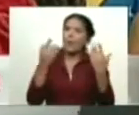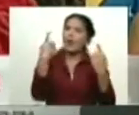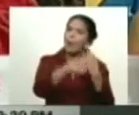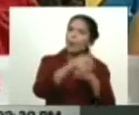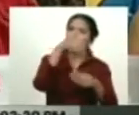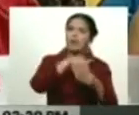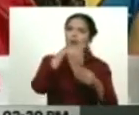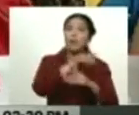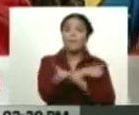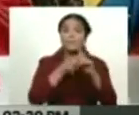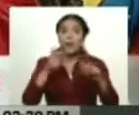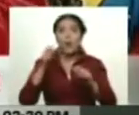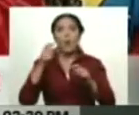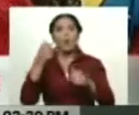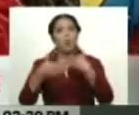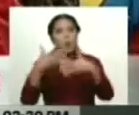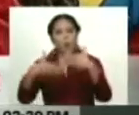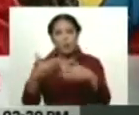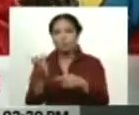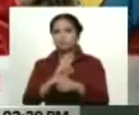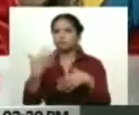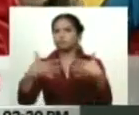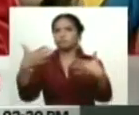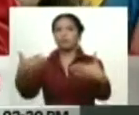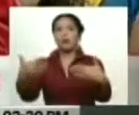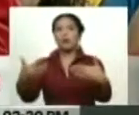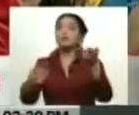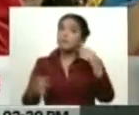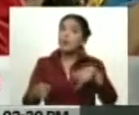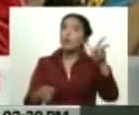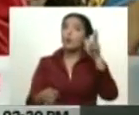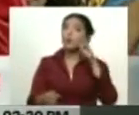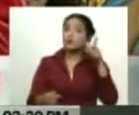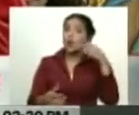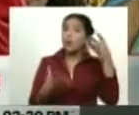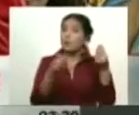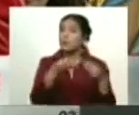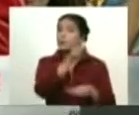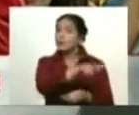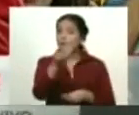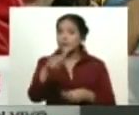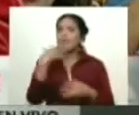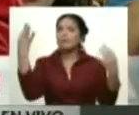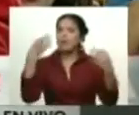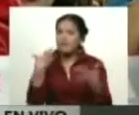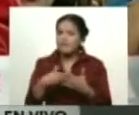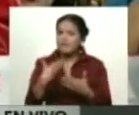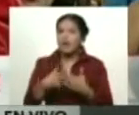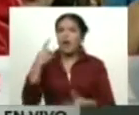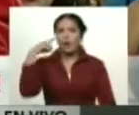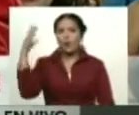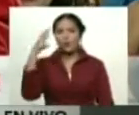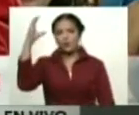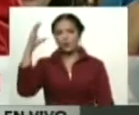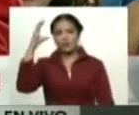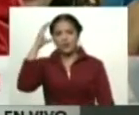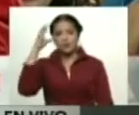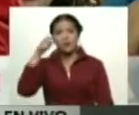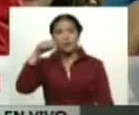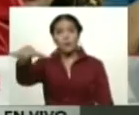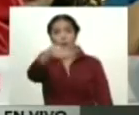pero ha ido agarrando calor, calor. Y he escuchado la opinión sincera, consciente